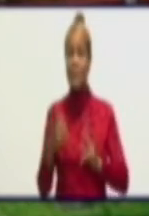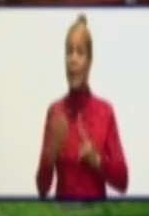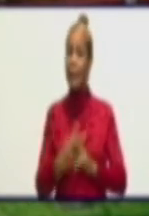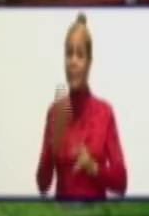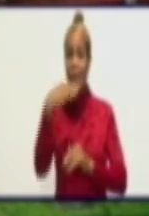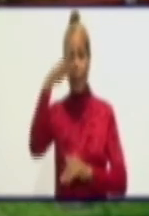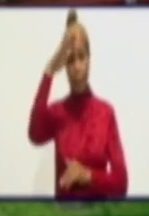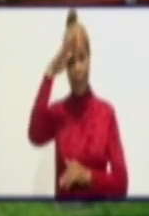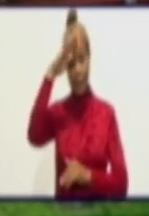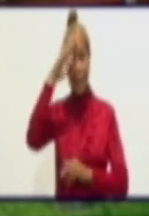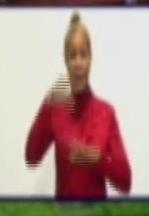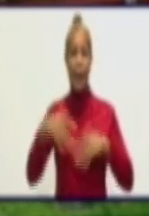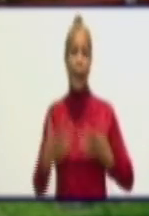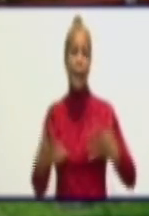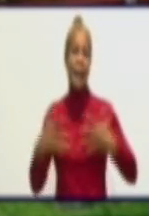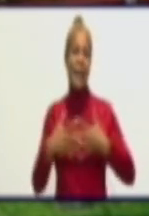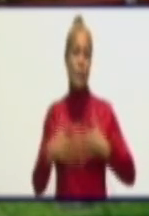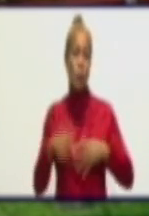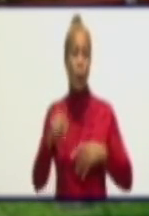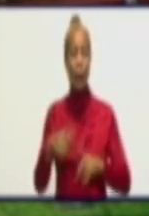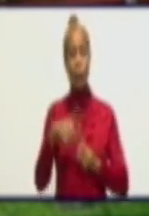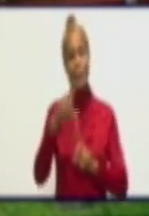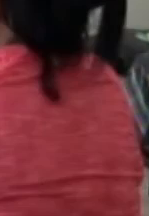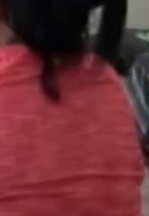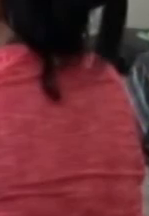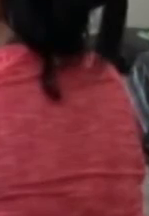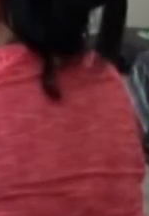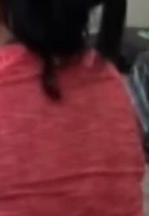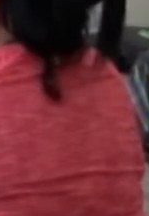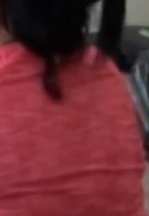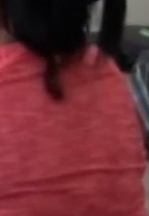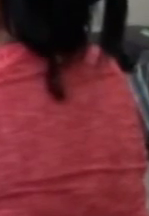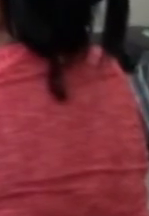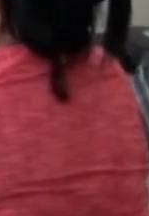en relación a este tema. Usted mantenga la sintonía. El equipo de profesionales